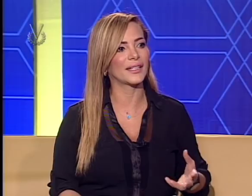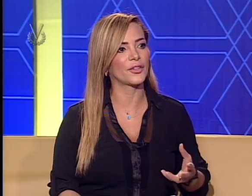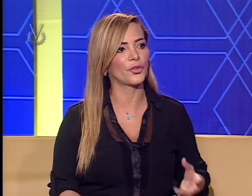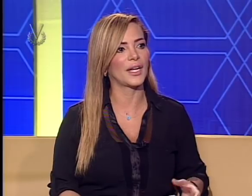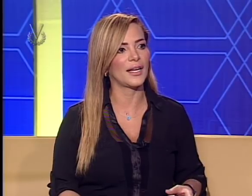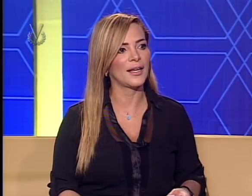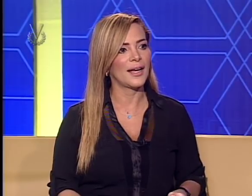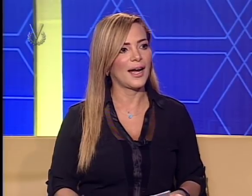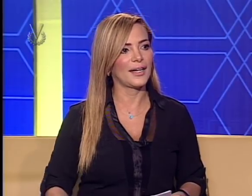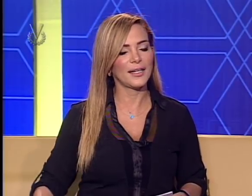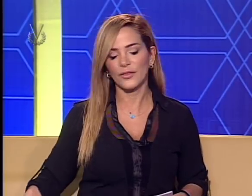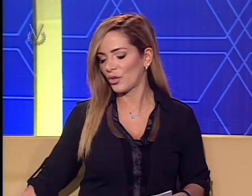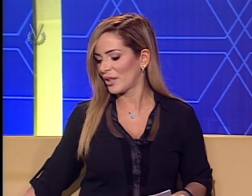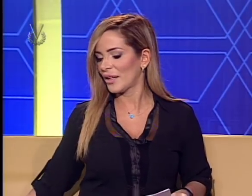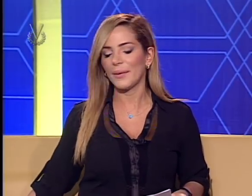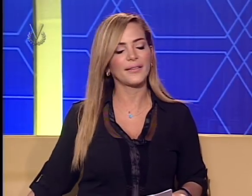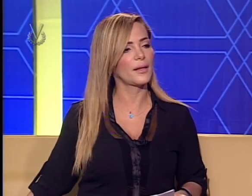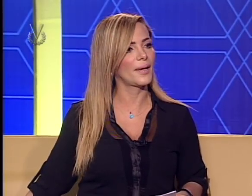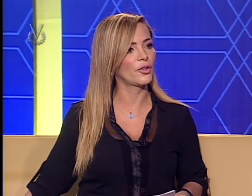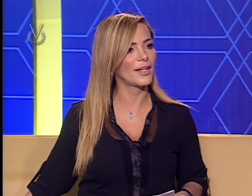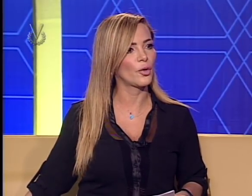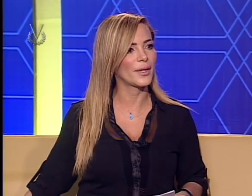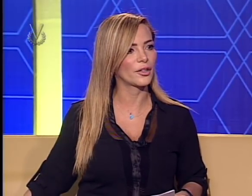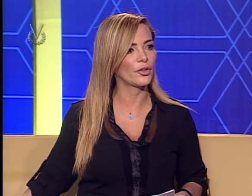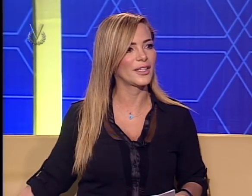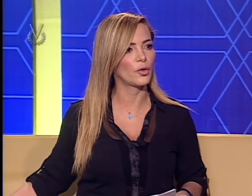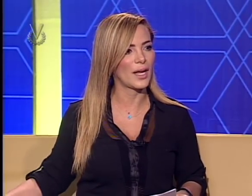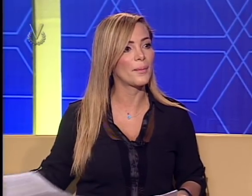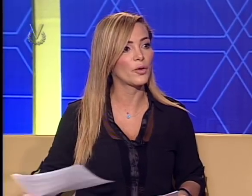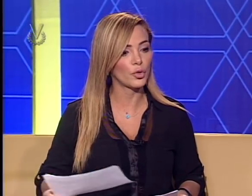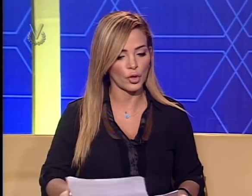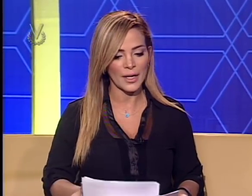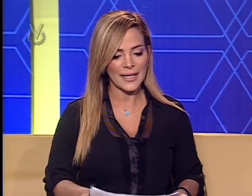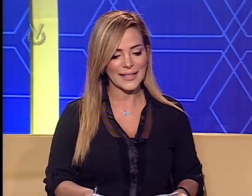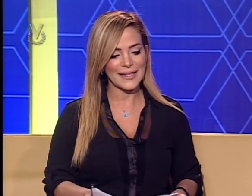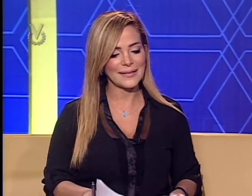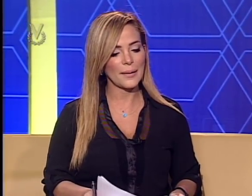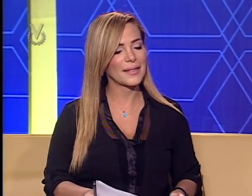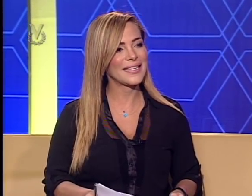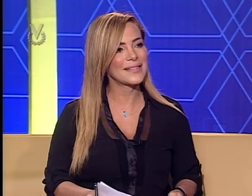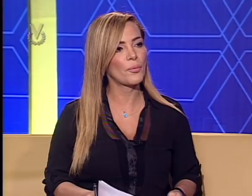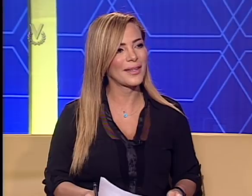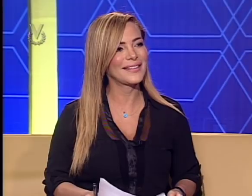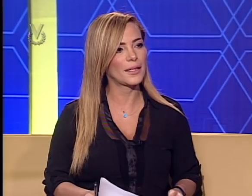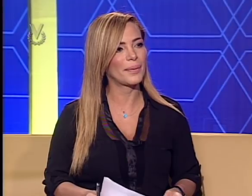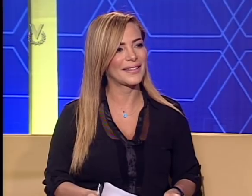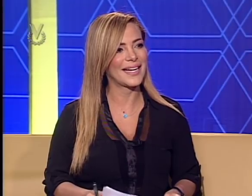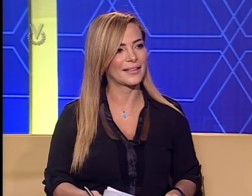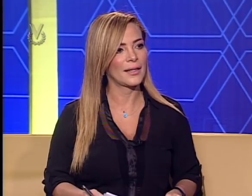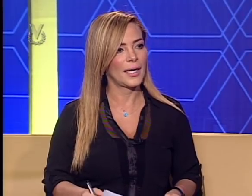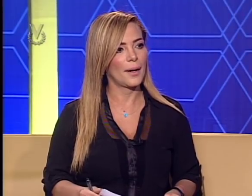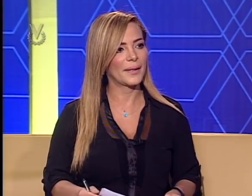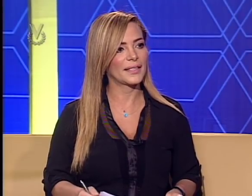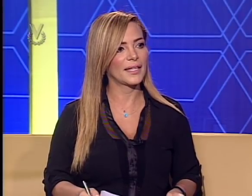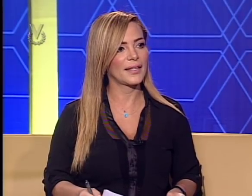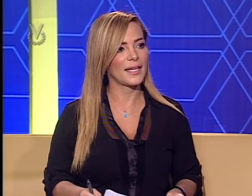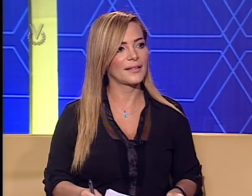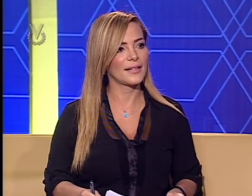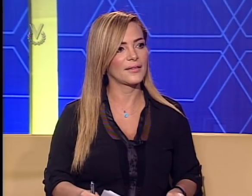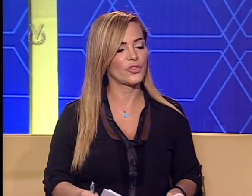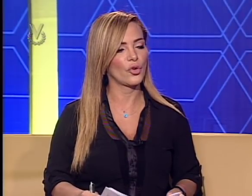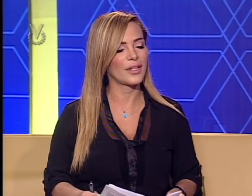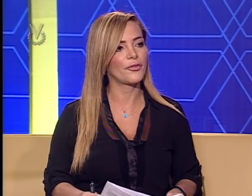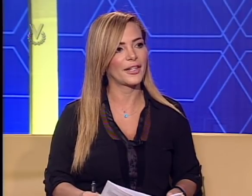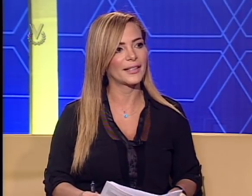rechazo internacional a las elecciones del 20 de mayo y al gobierno de Nicolás Maduro. ¿Qué se puede interpretar a partir de